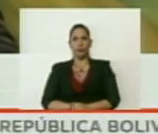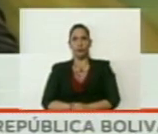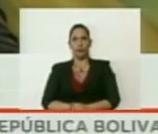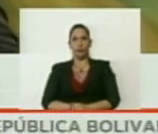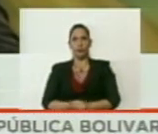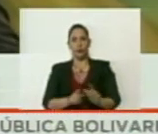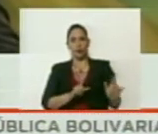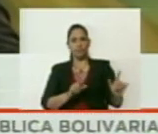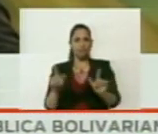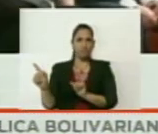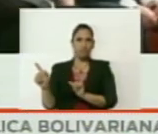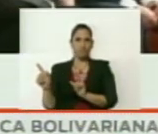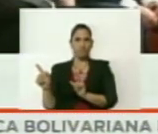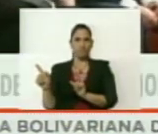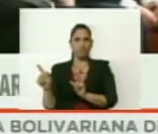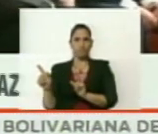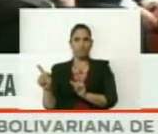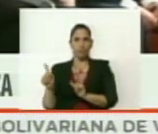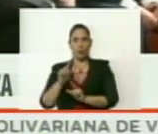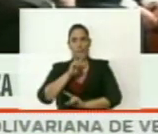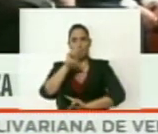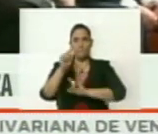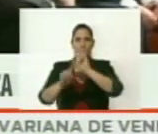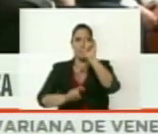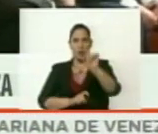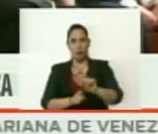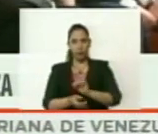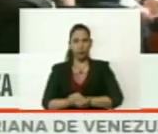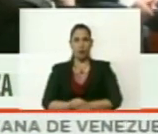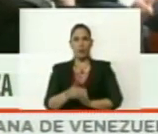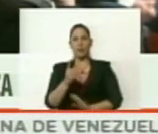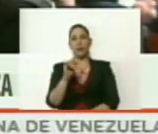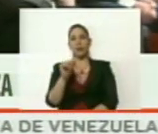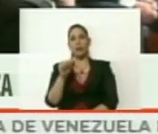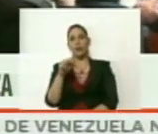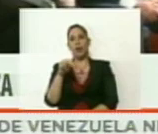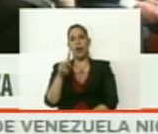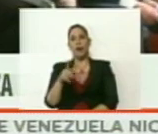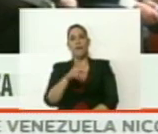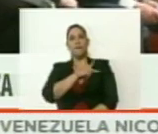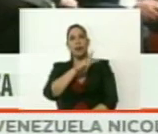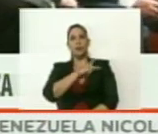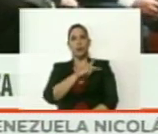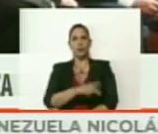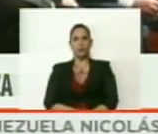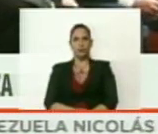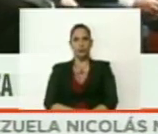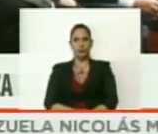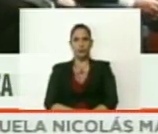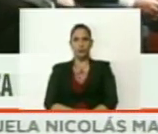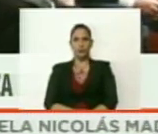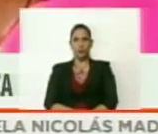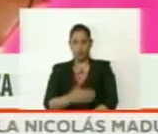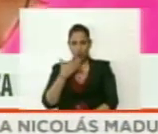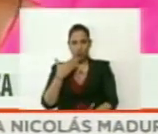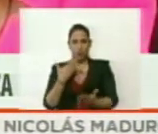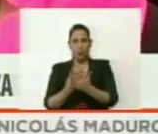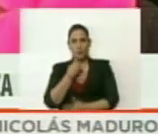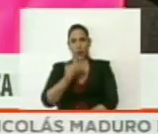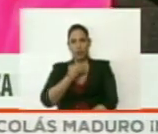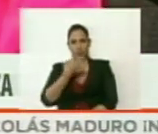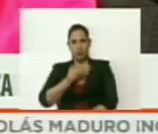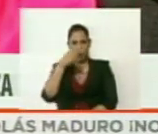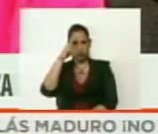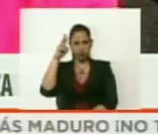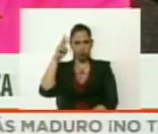¿Listo? La siguiente pregunta la realiza Diana Vázquez por Venevisión. Gracias, buenas tardes, canciller.